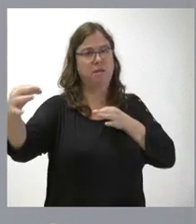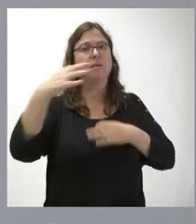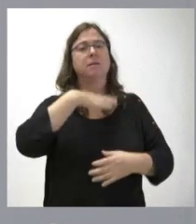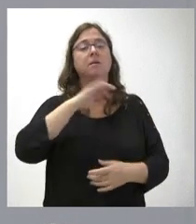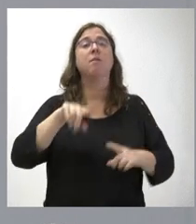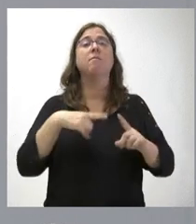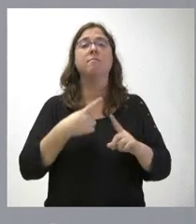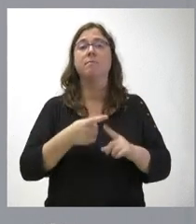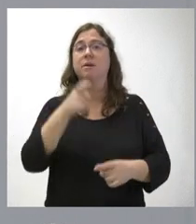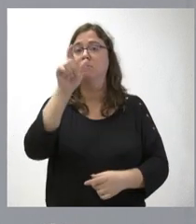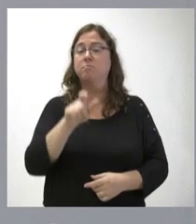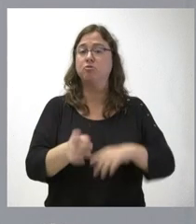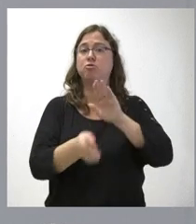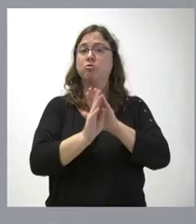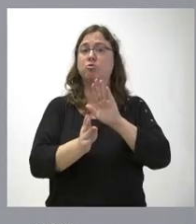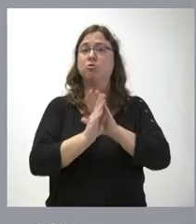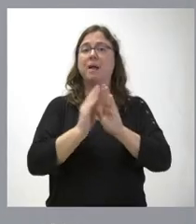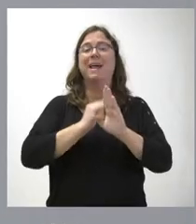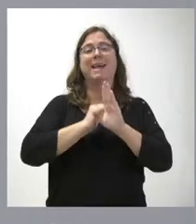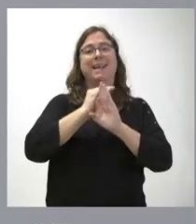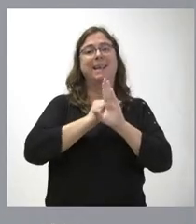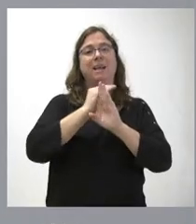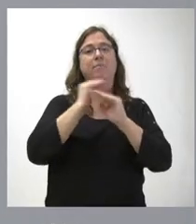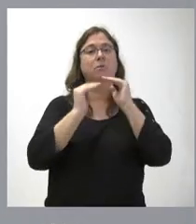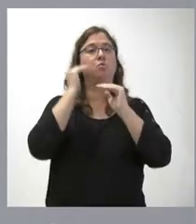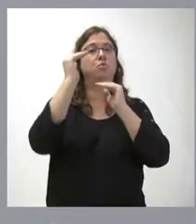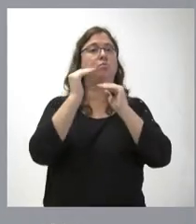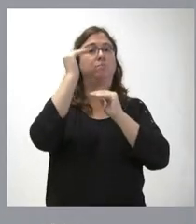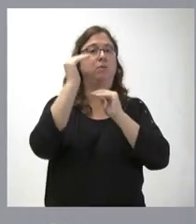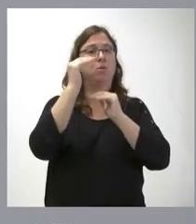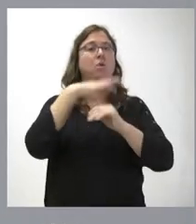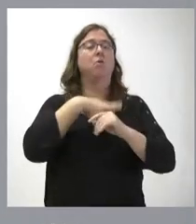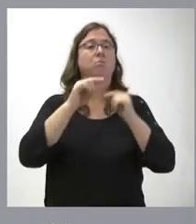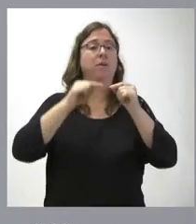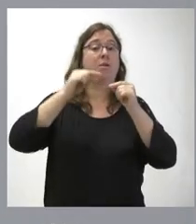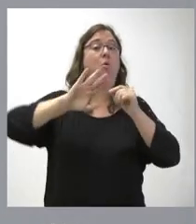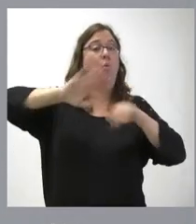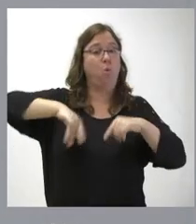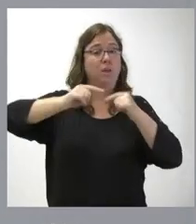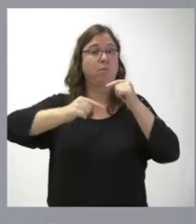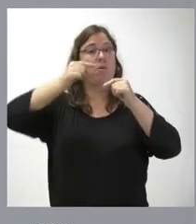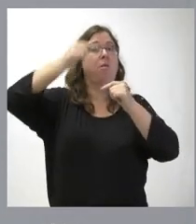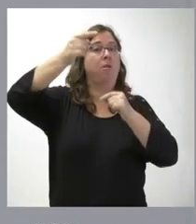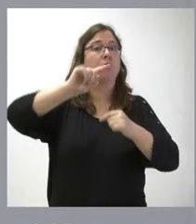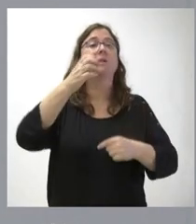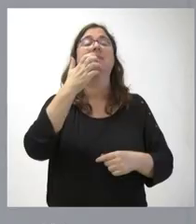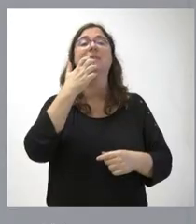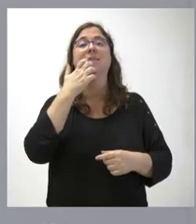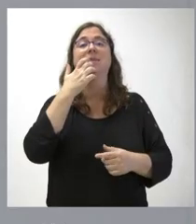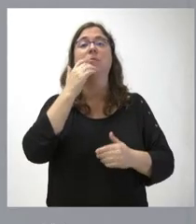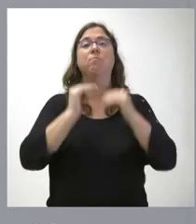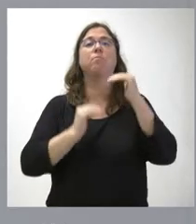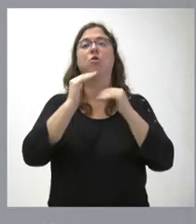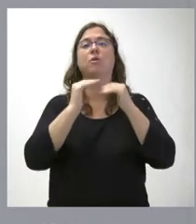posibilita que los estudiantes continúen en algún nivel o curso superior no consecutivo al último grado aprobado sin superar el proceso